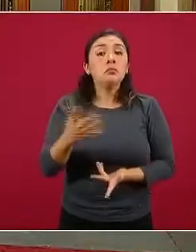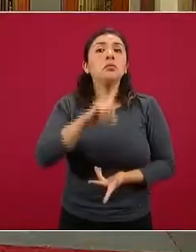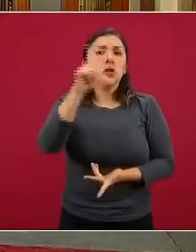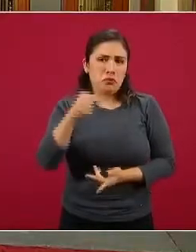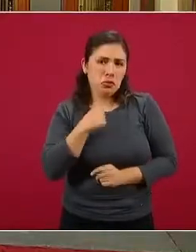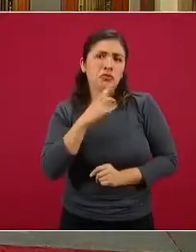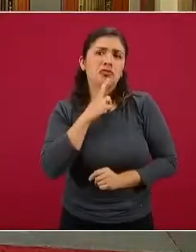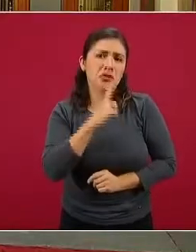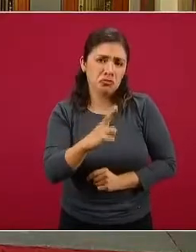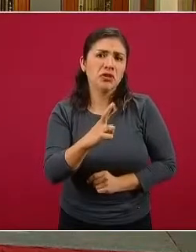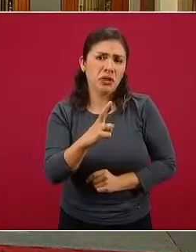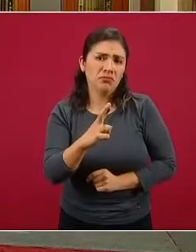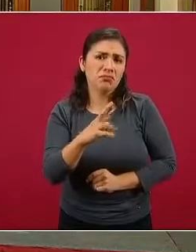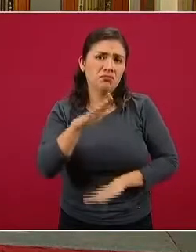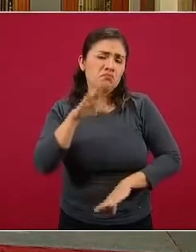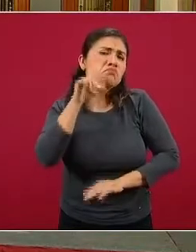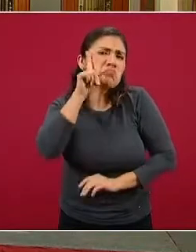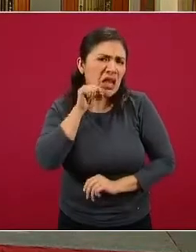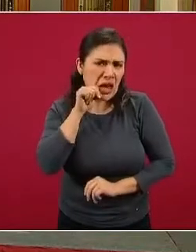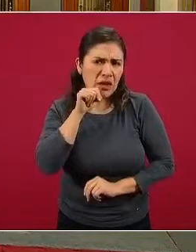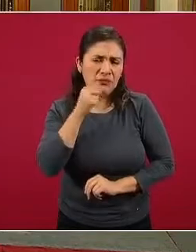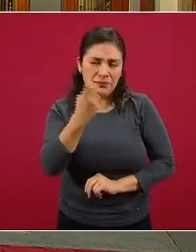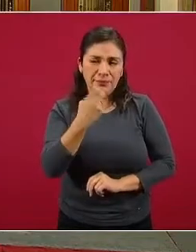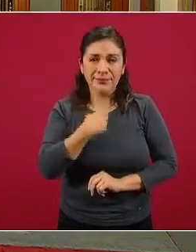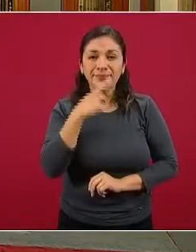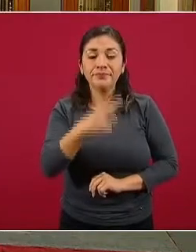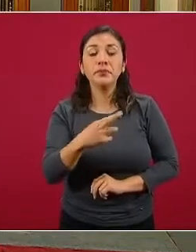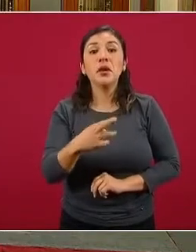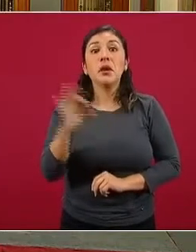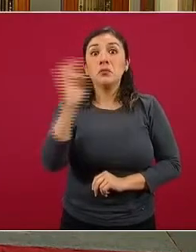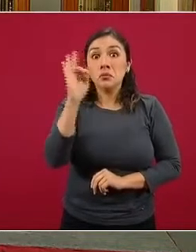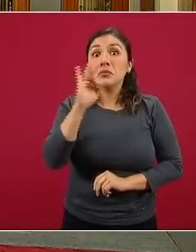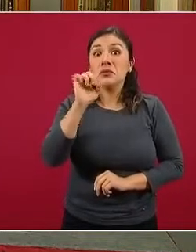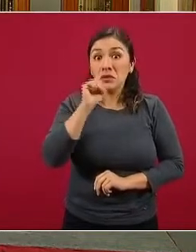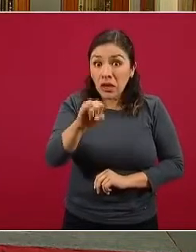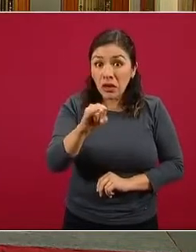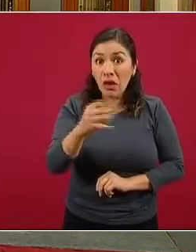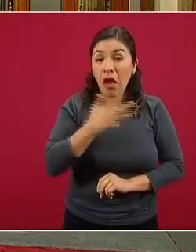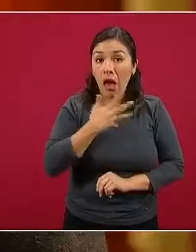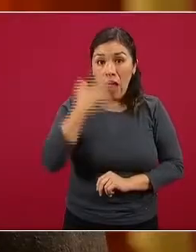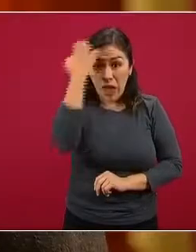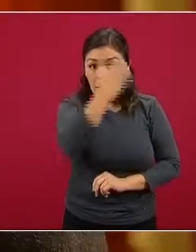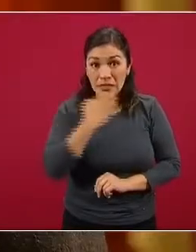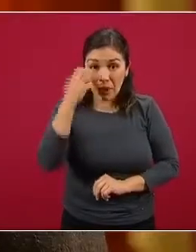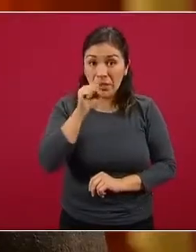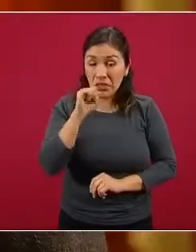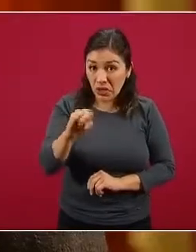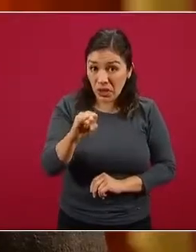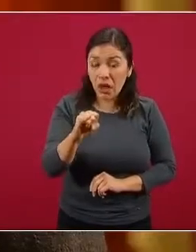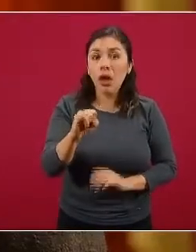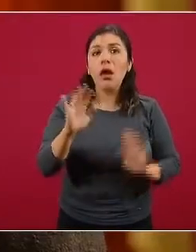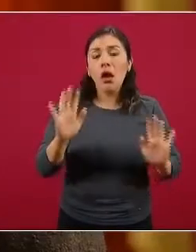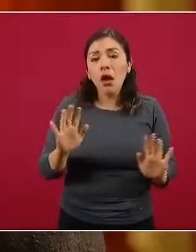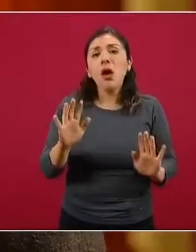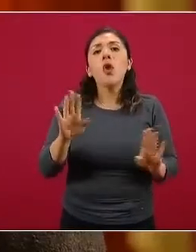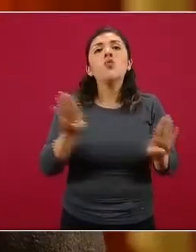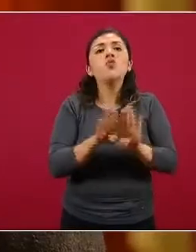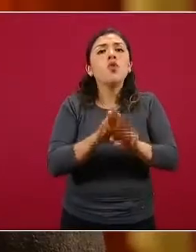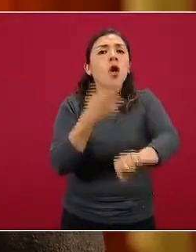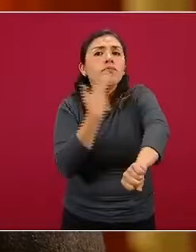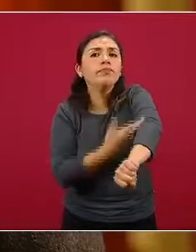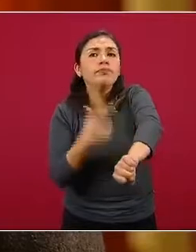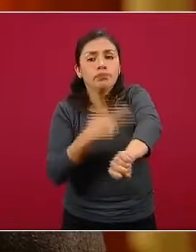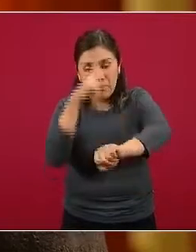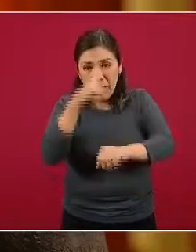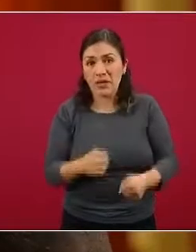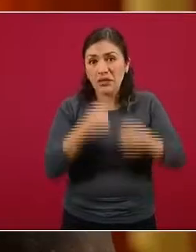traer una respuesta mañana al respecto. En caso de que se realice el examen, los protocolos de